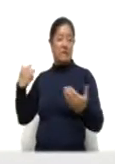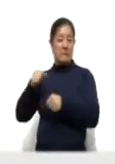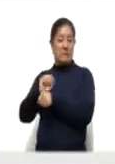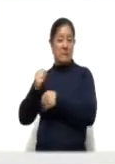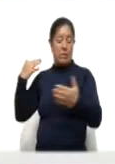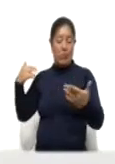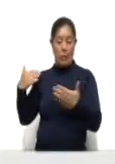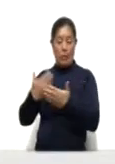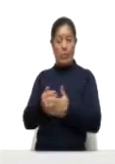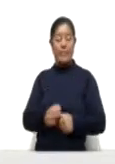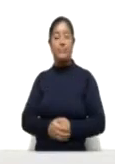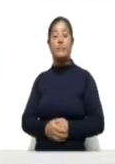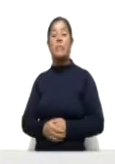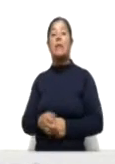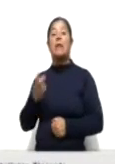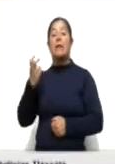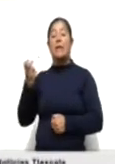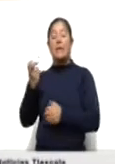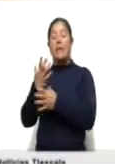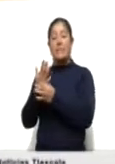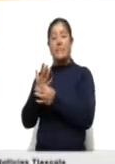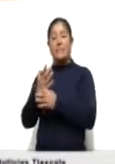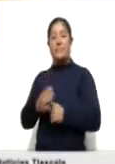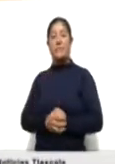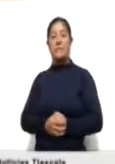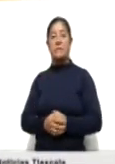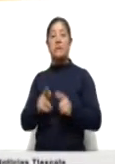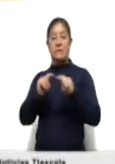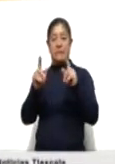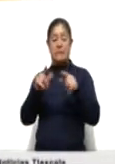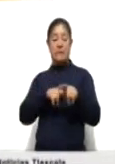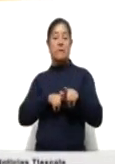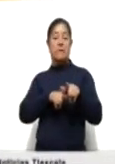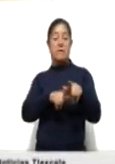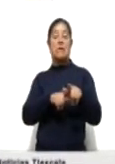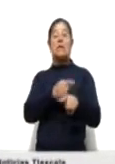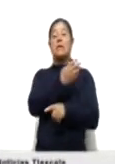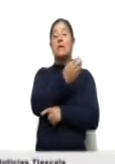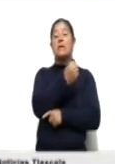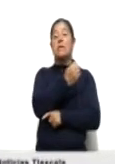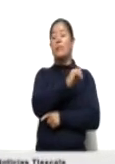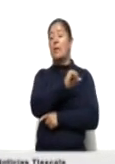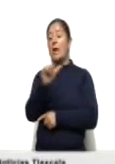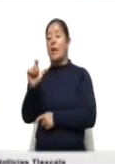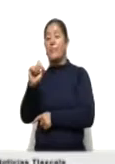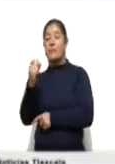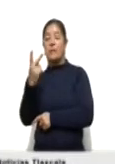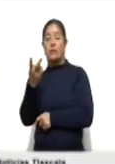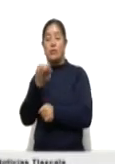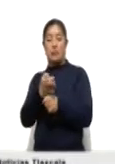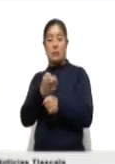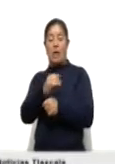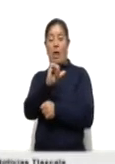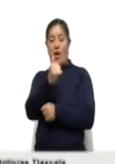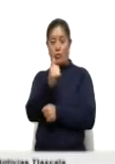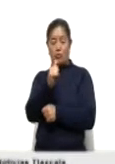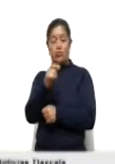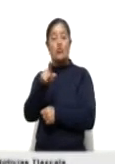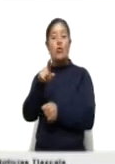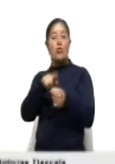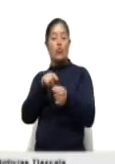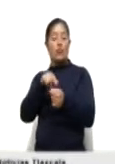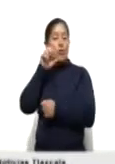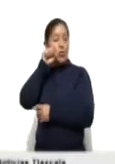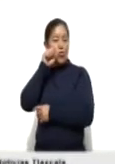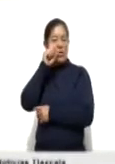federal informó en su página oficial que la entidad se mantendrá en naranja del 9 al 22 de agosto, color que significa una etapa